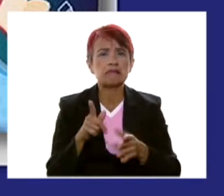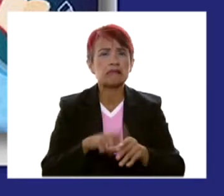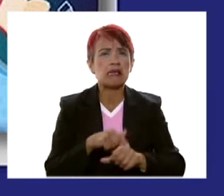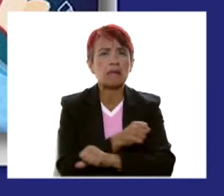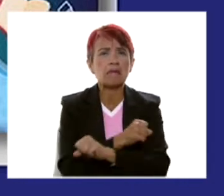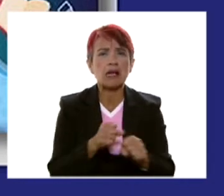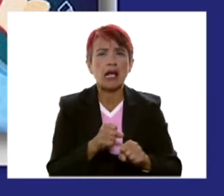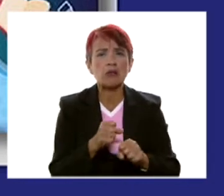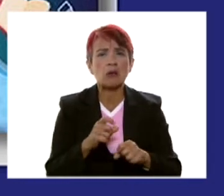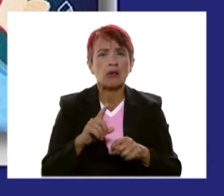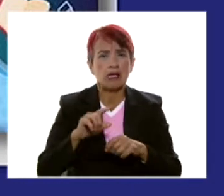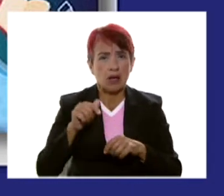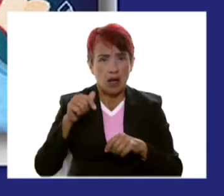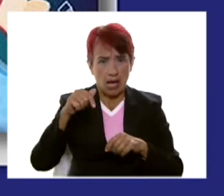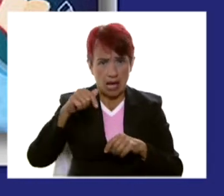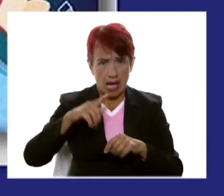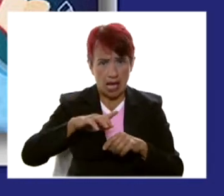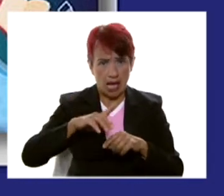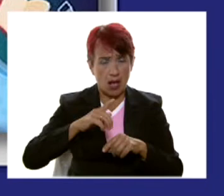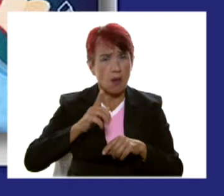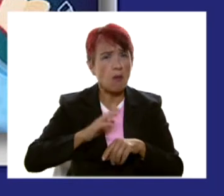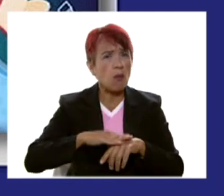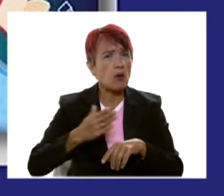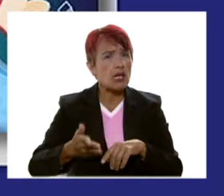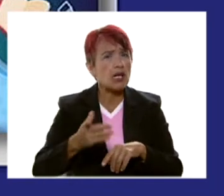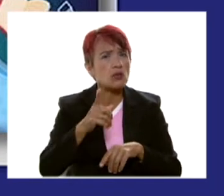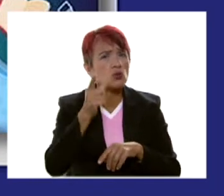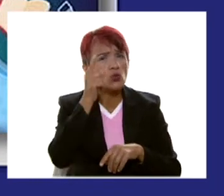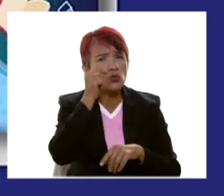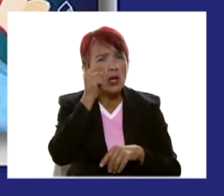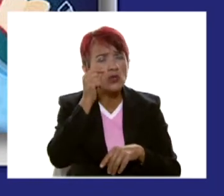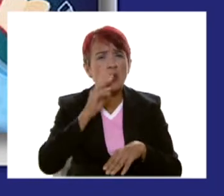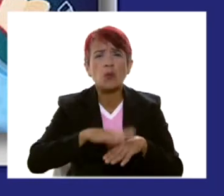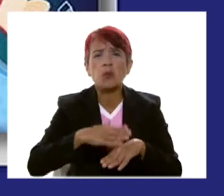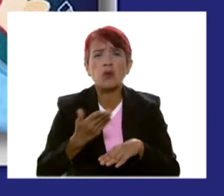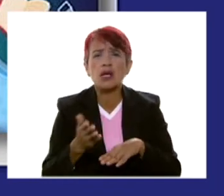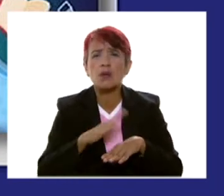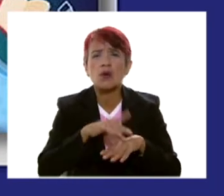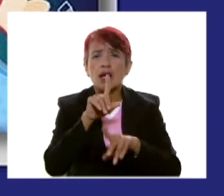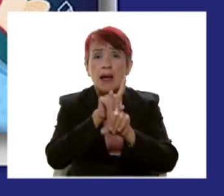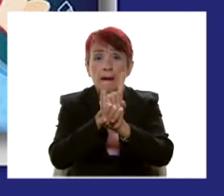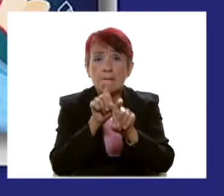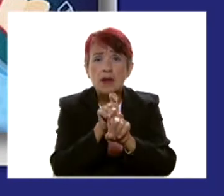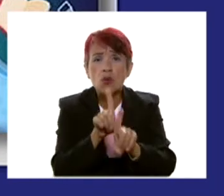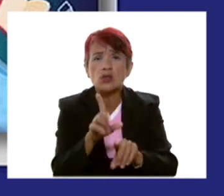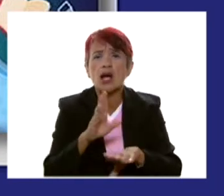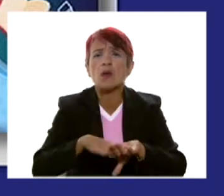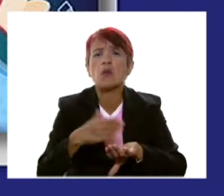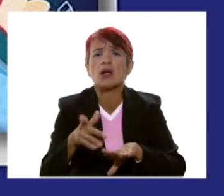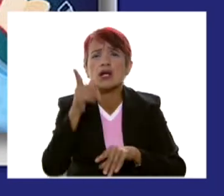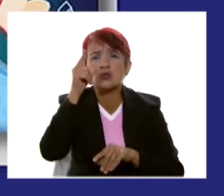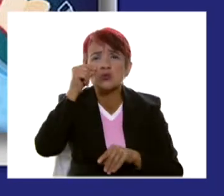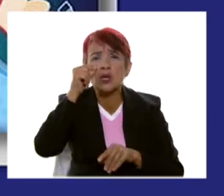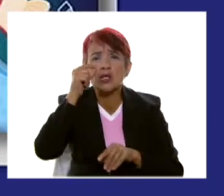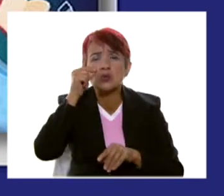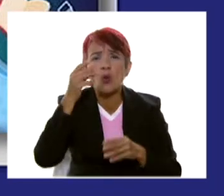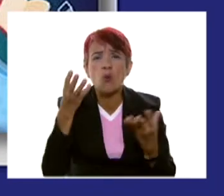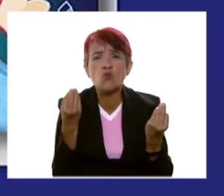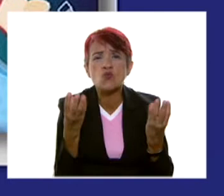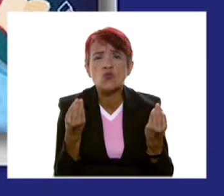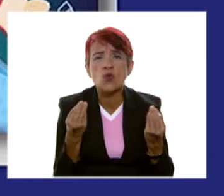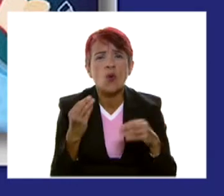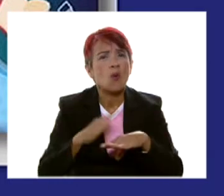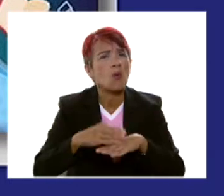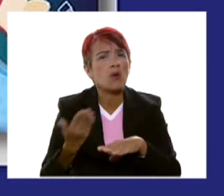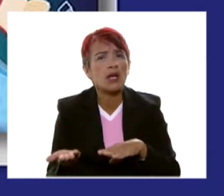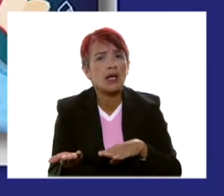traduce? Vamos a ver la traducción, fíjense. ¿Por qué tienes sueño? ¿Por qué de pregunta? Va separado y acentuado. Y el because se convierte en el